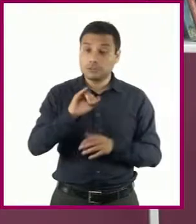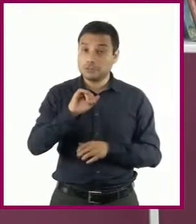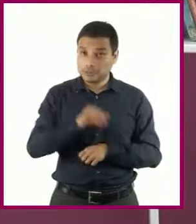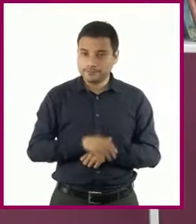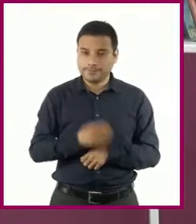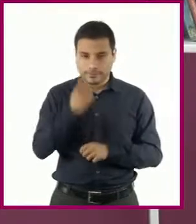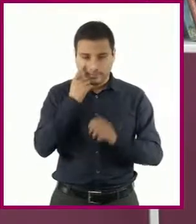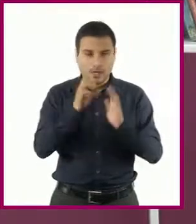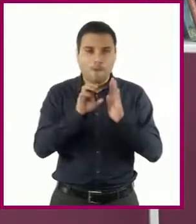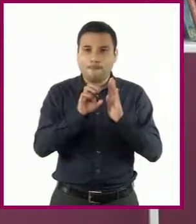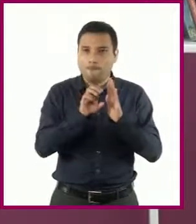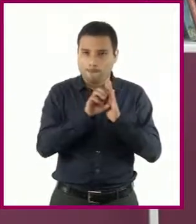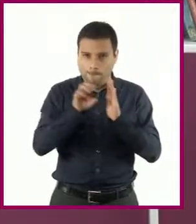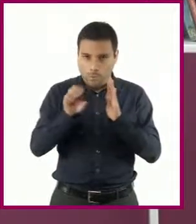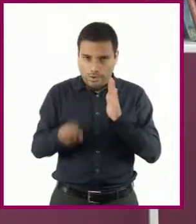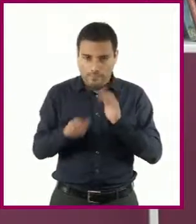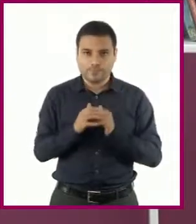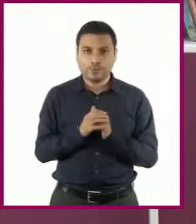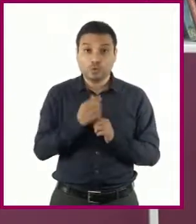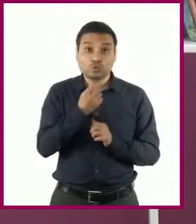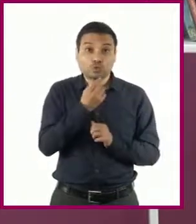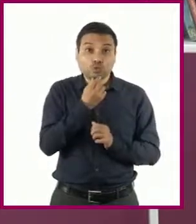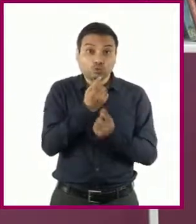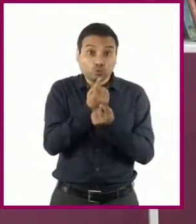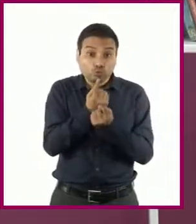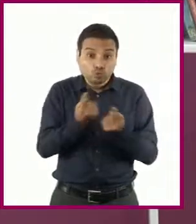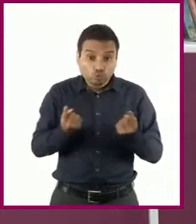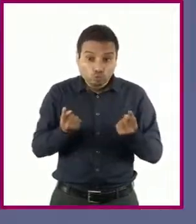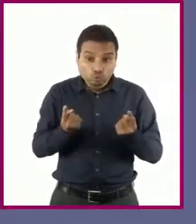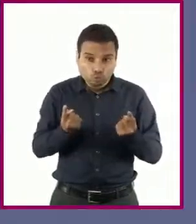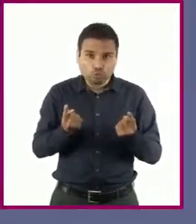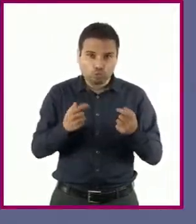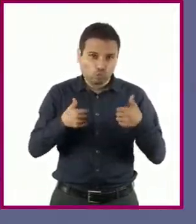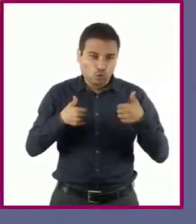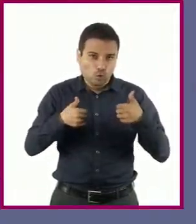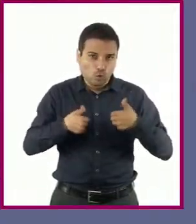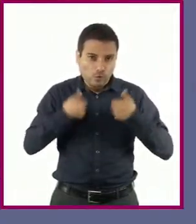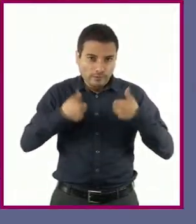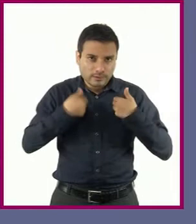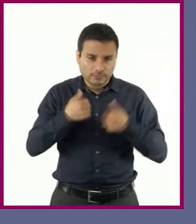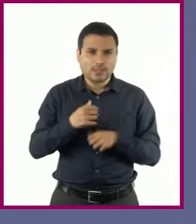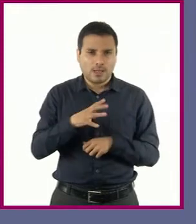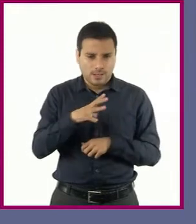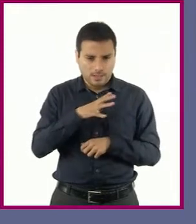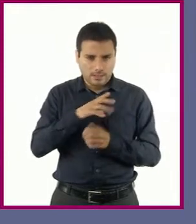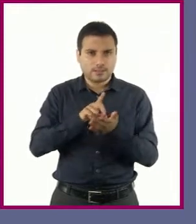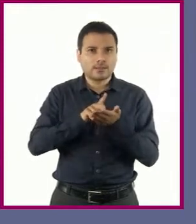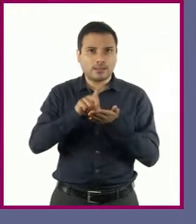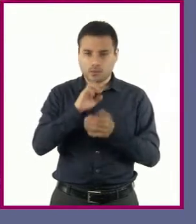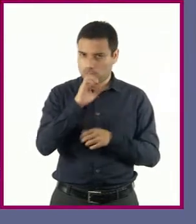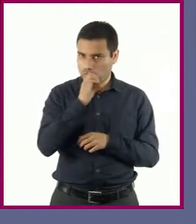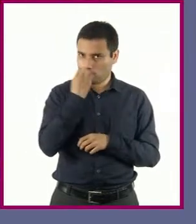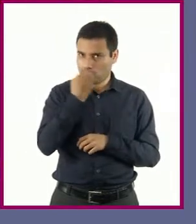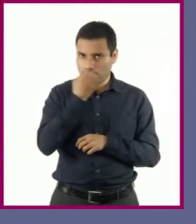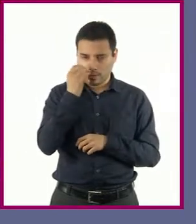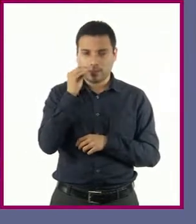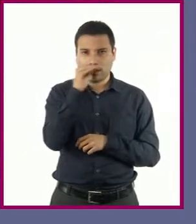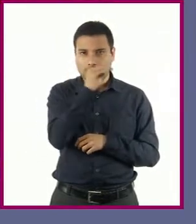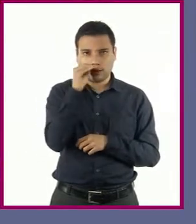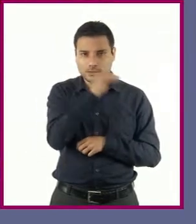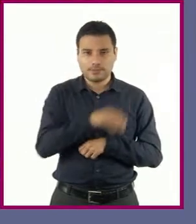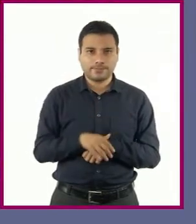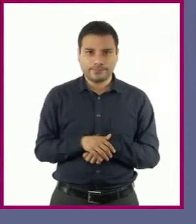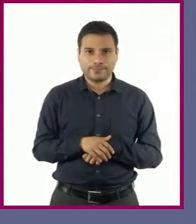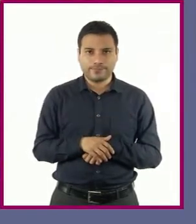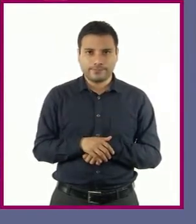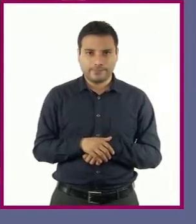Por ejemplo, todas las niñas, niños y adolescentes tienen derecho a recibir una educación gratuita que fomente